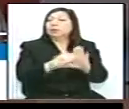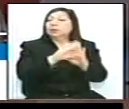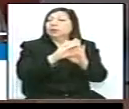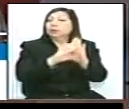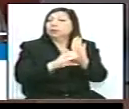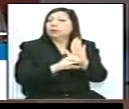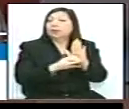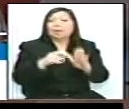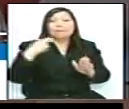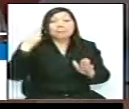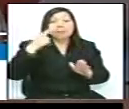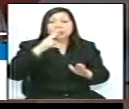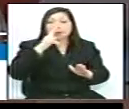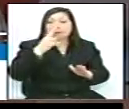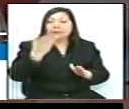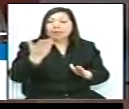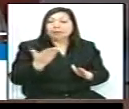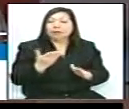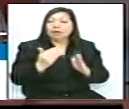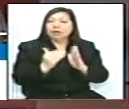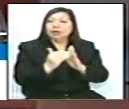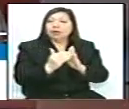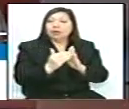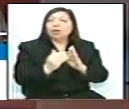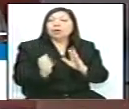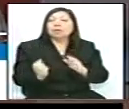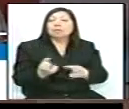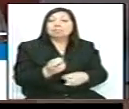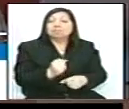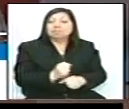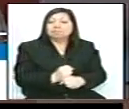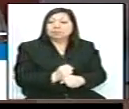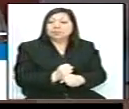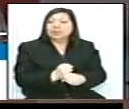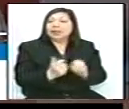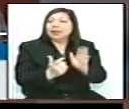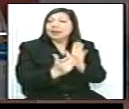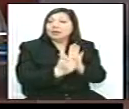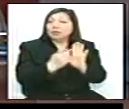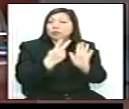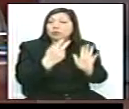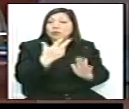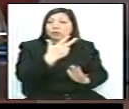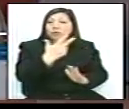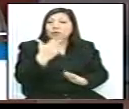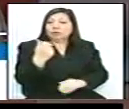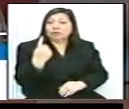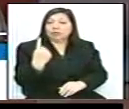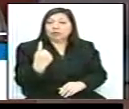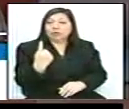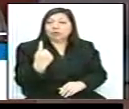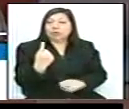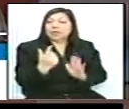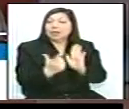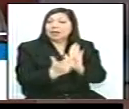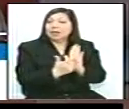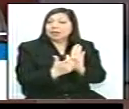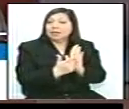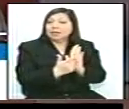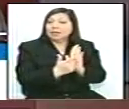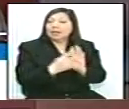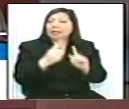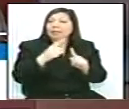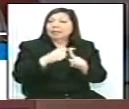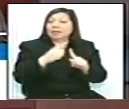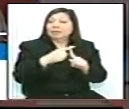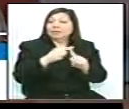Constitución Política del Perú y al artículo 8 de la Ley 28.301, Ley Orgánica del